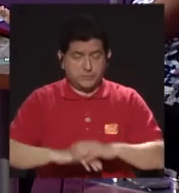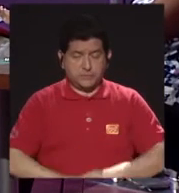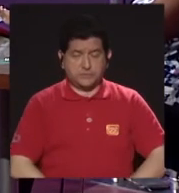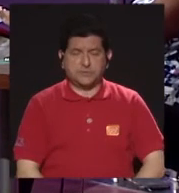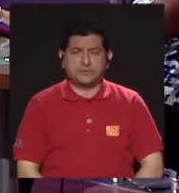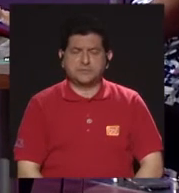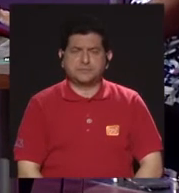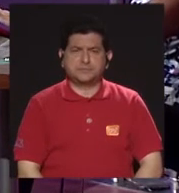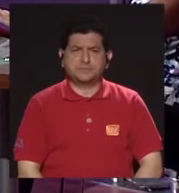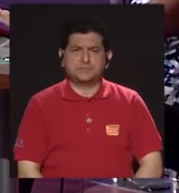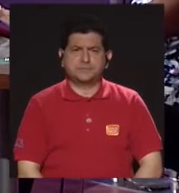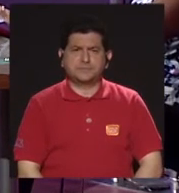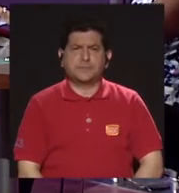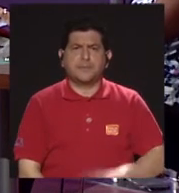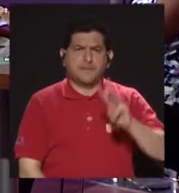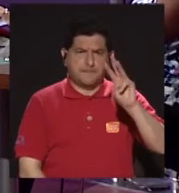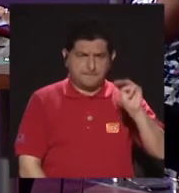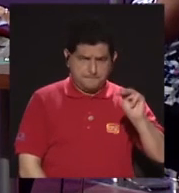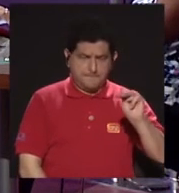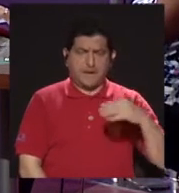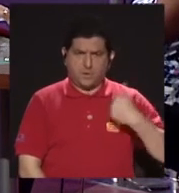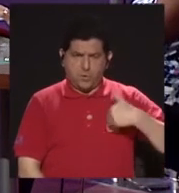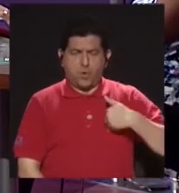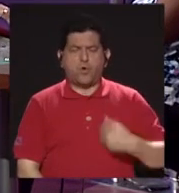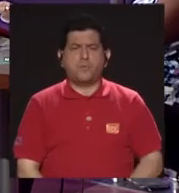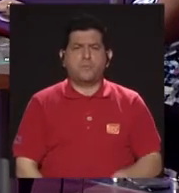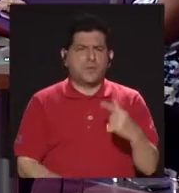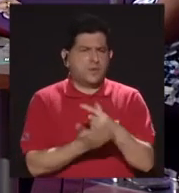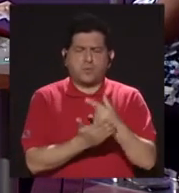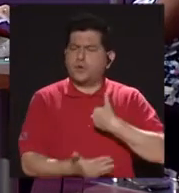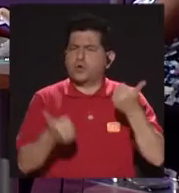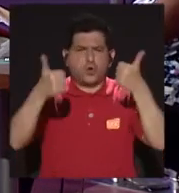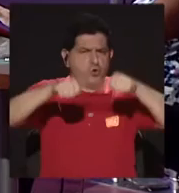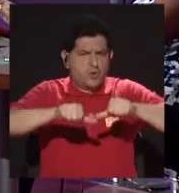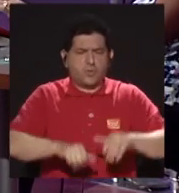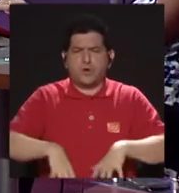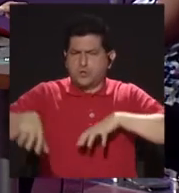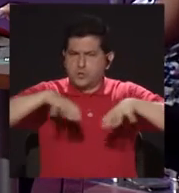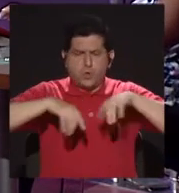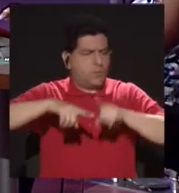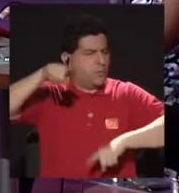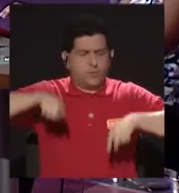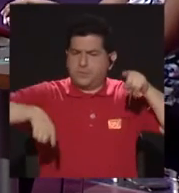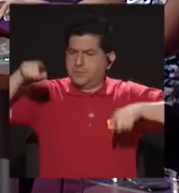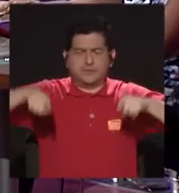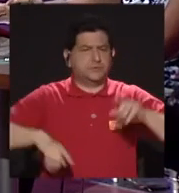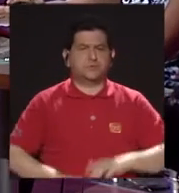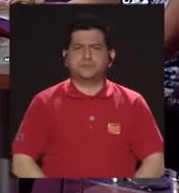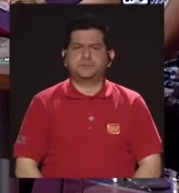vamos a ver marco de guadalupe dice que no estoy de acuerdo con el movimiento diversidad